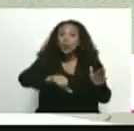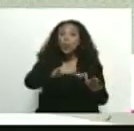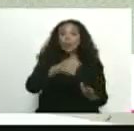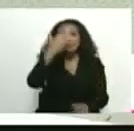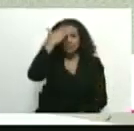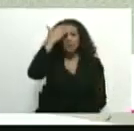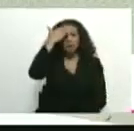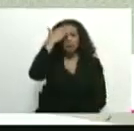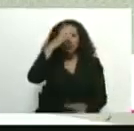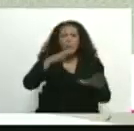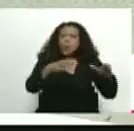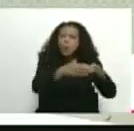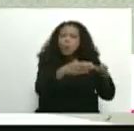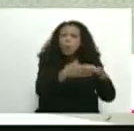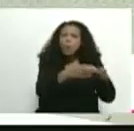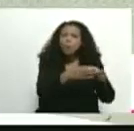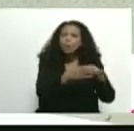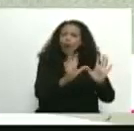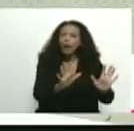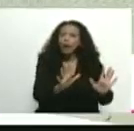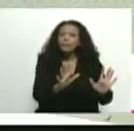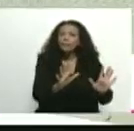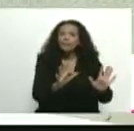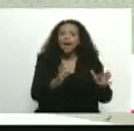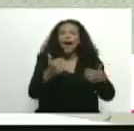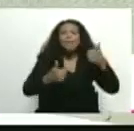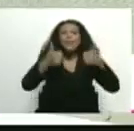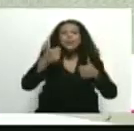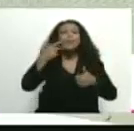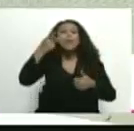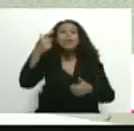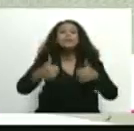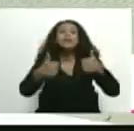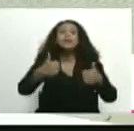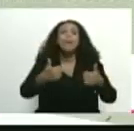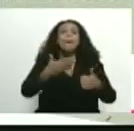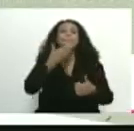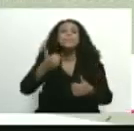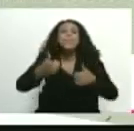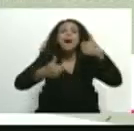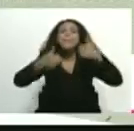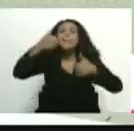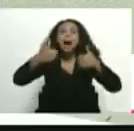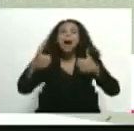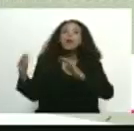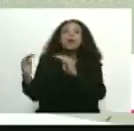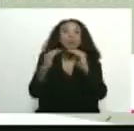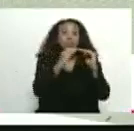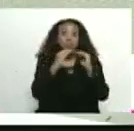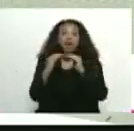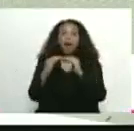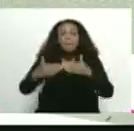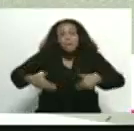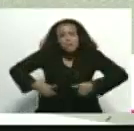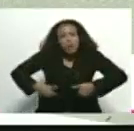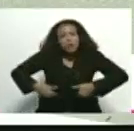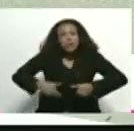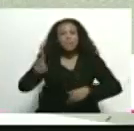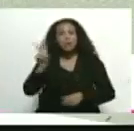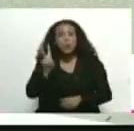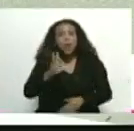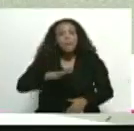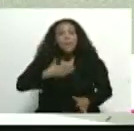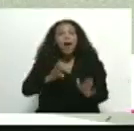sensatos del país, más allá de colores partidistas o ideológicos, que unamos todos los esfuerzos de Venezuela